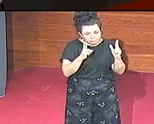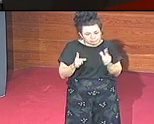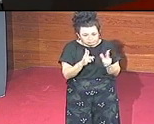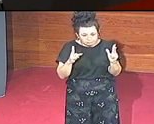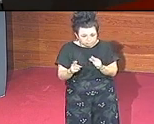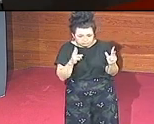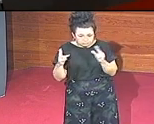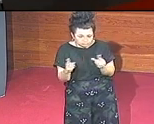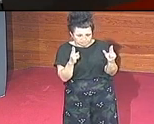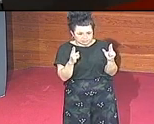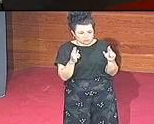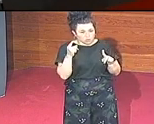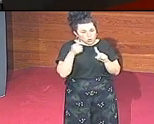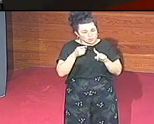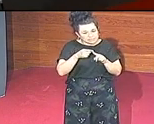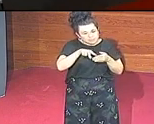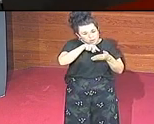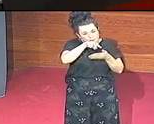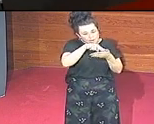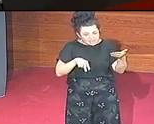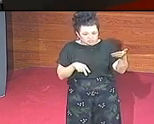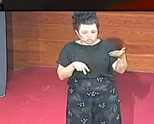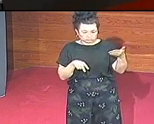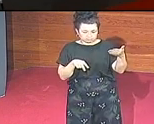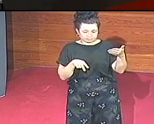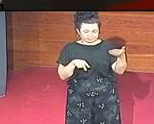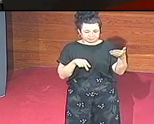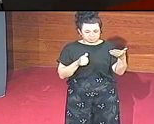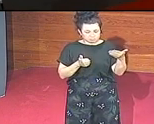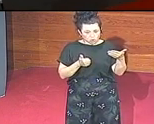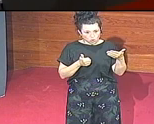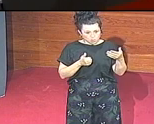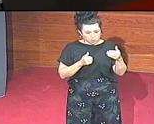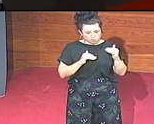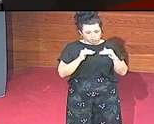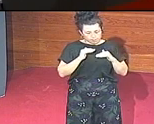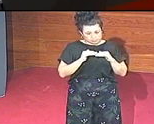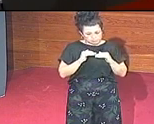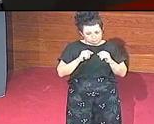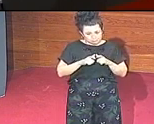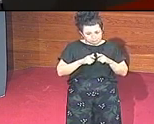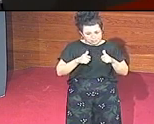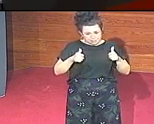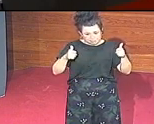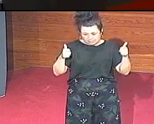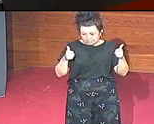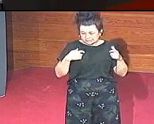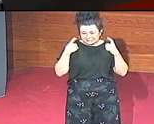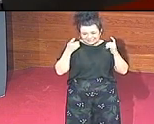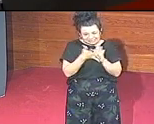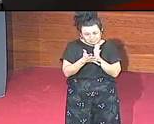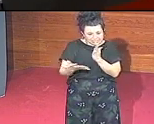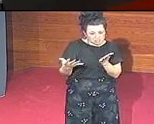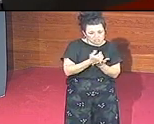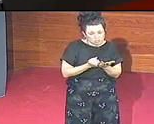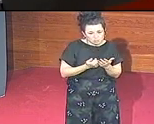para que el lector se le vaya haciendo baste como de menos a más y explicándole todo si puedes con animaciones con